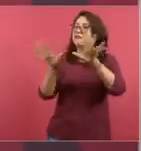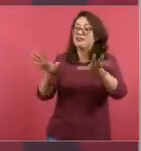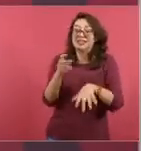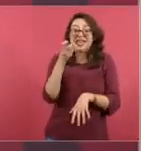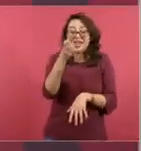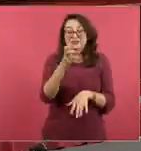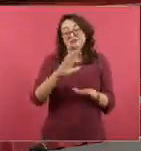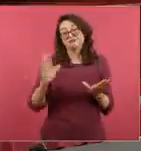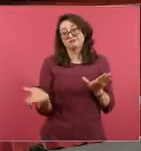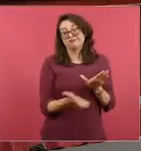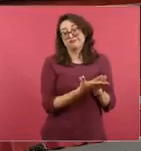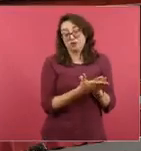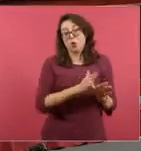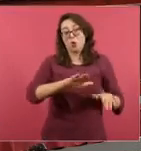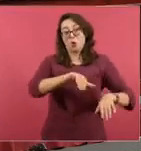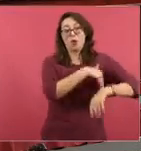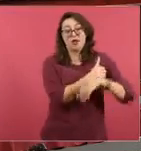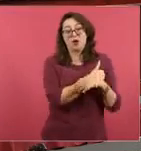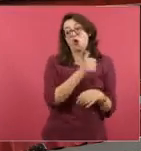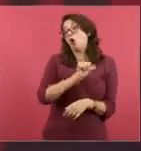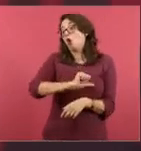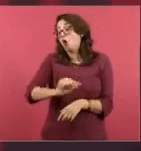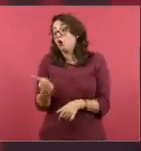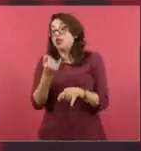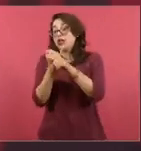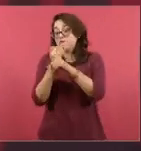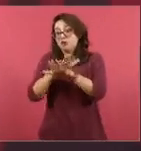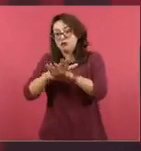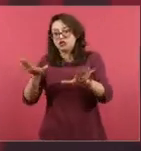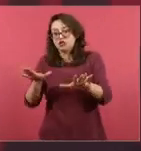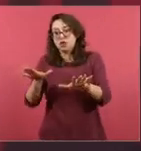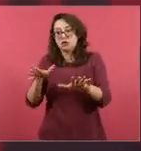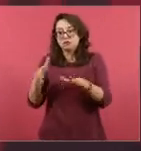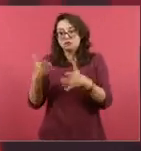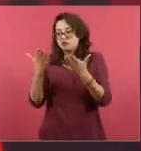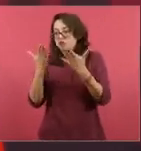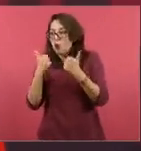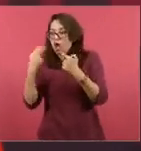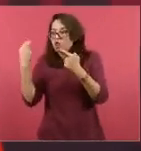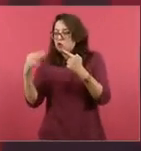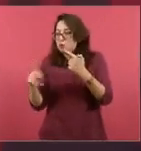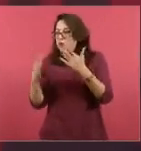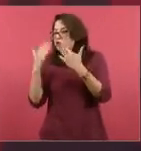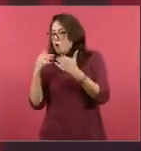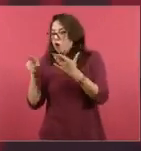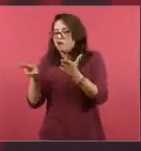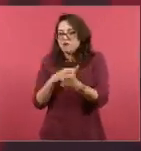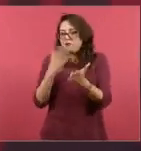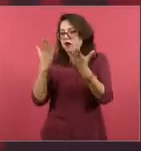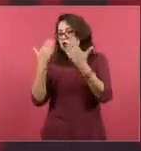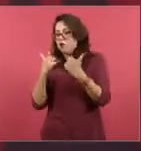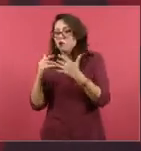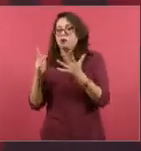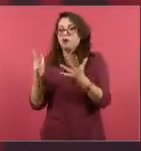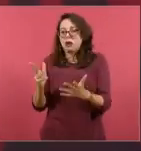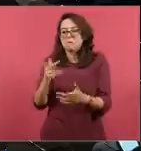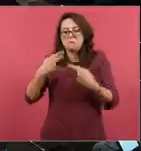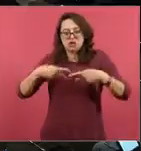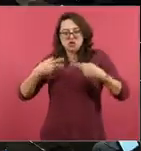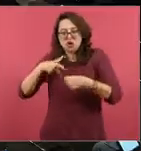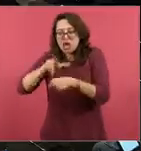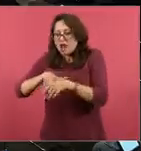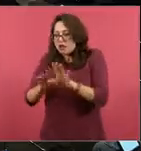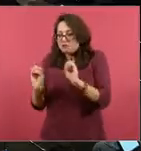eso está ya a disposición de quien lo quiera consultar a través del Comité de Transparencia sin ningún problema.